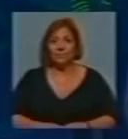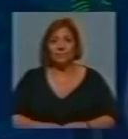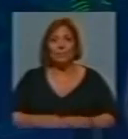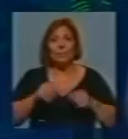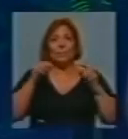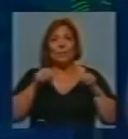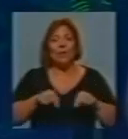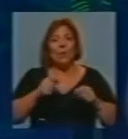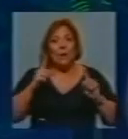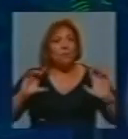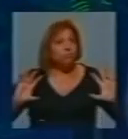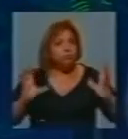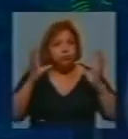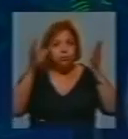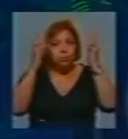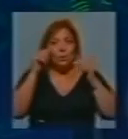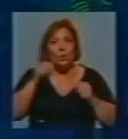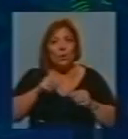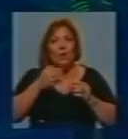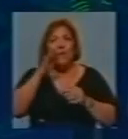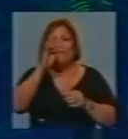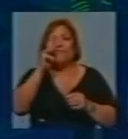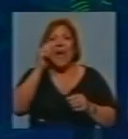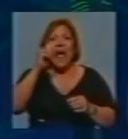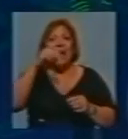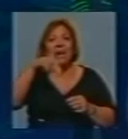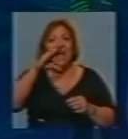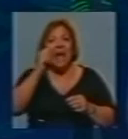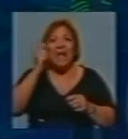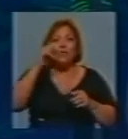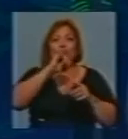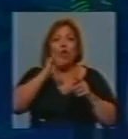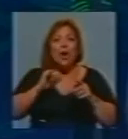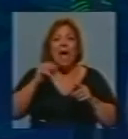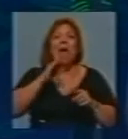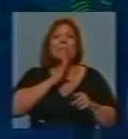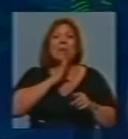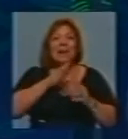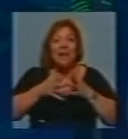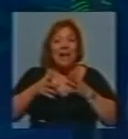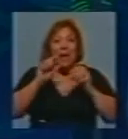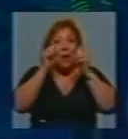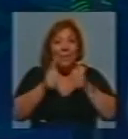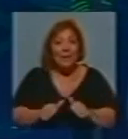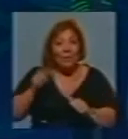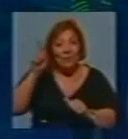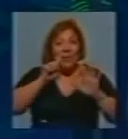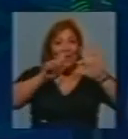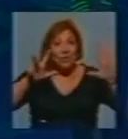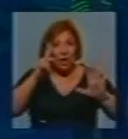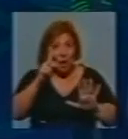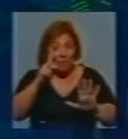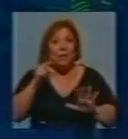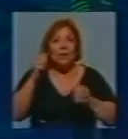Un incendio afectó hoy a la zona franca Zona América, ubicada en el kilómetro 18 de Camino Maldonado. Produjo